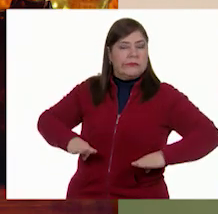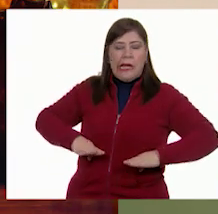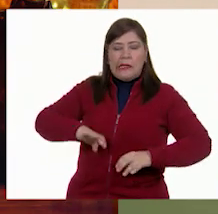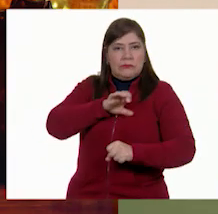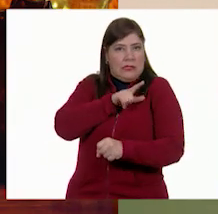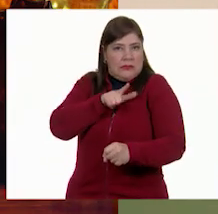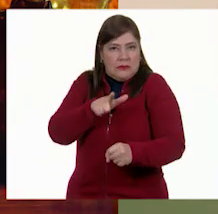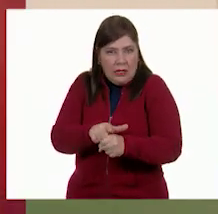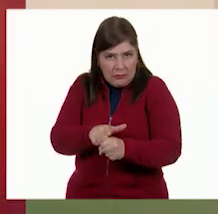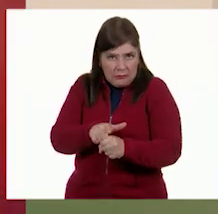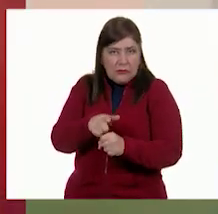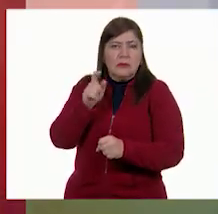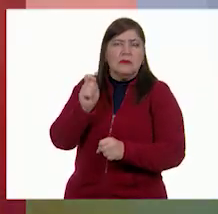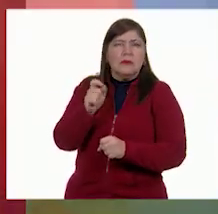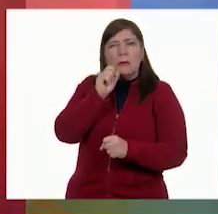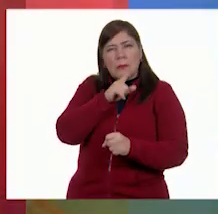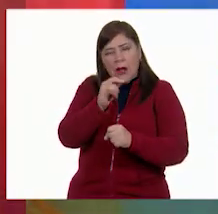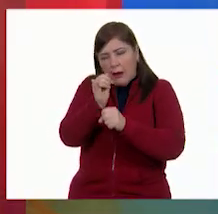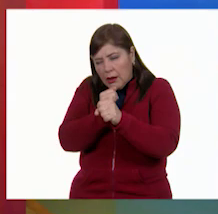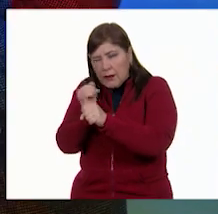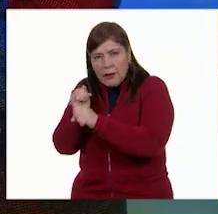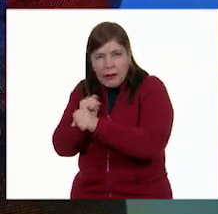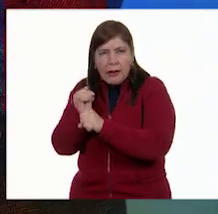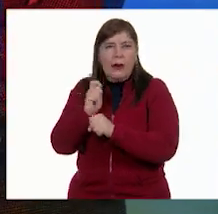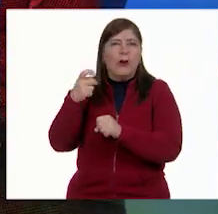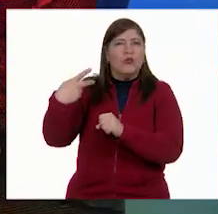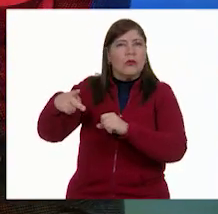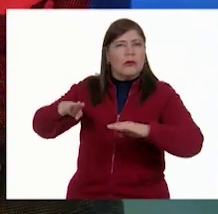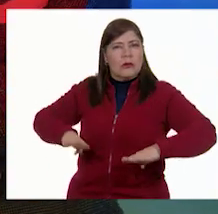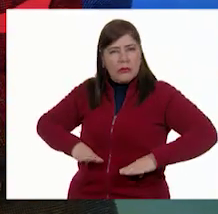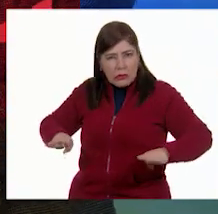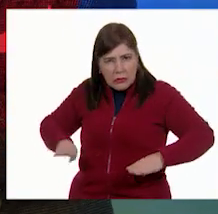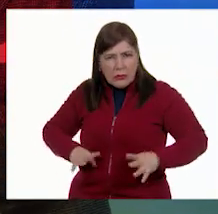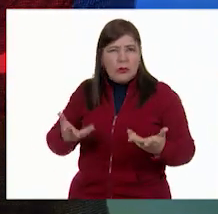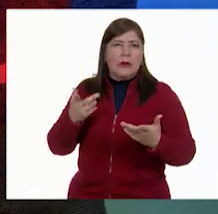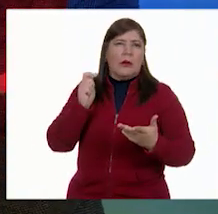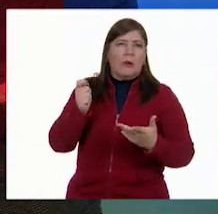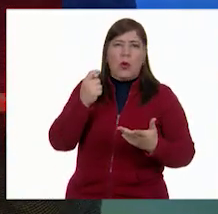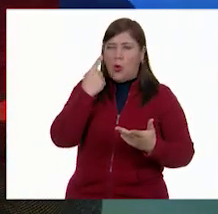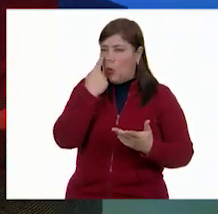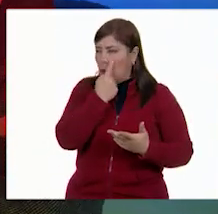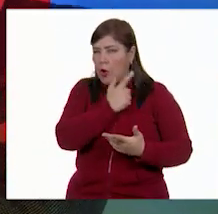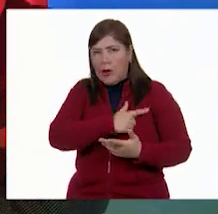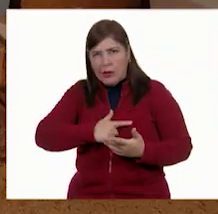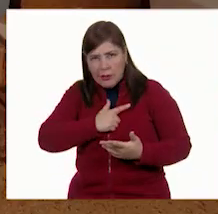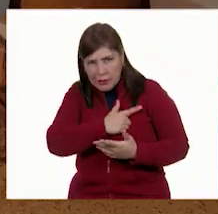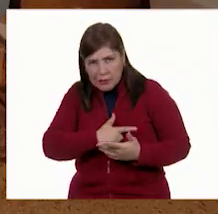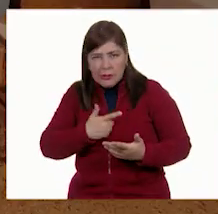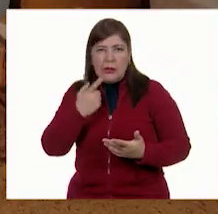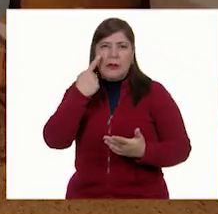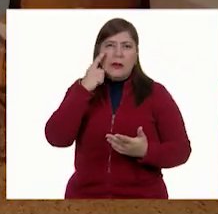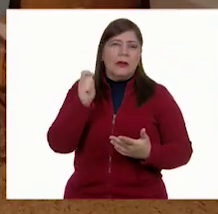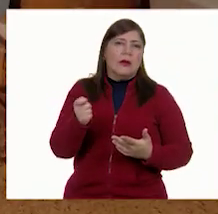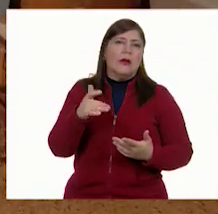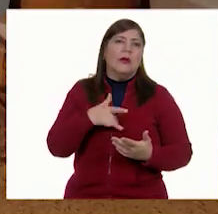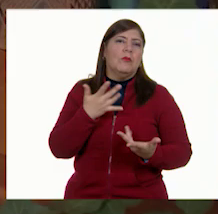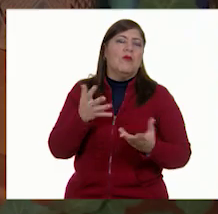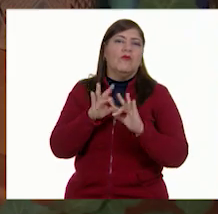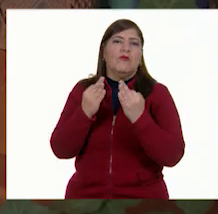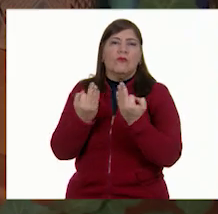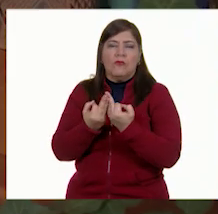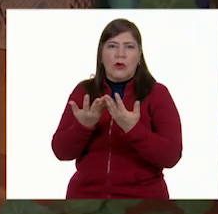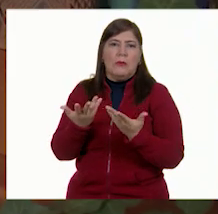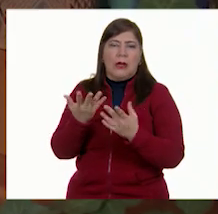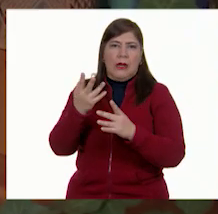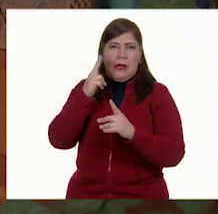también ha habido algunos análisis de su personalidad, de sus intereses, de su particular modo de ver